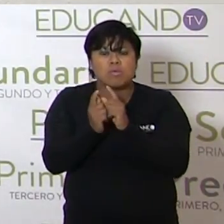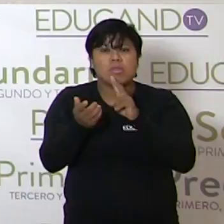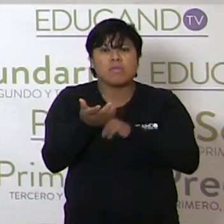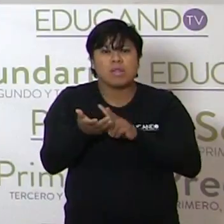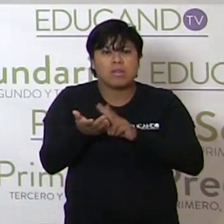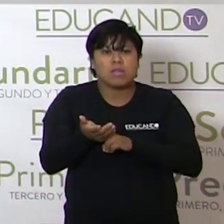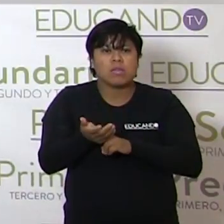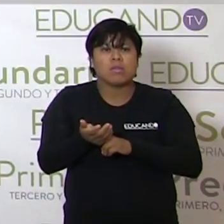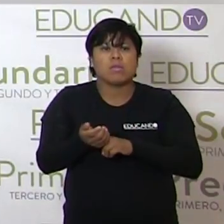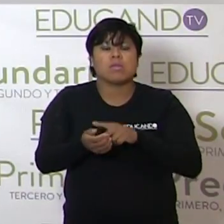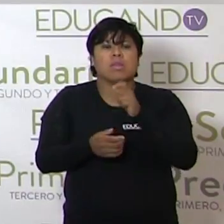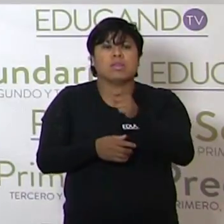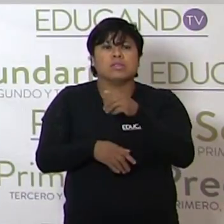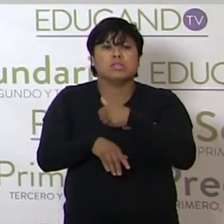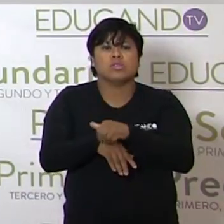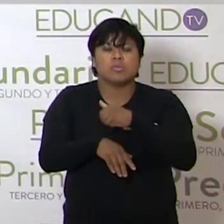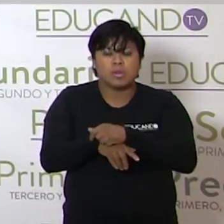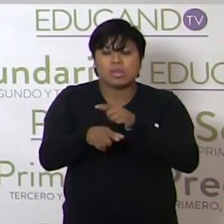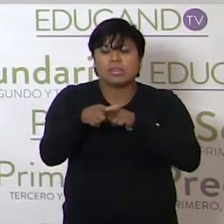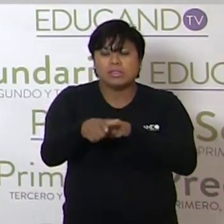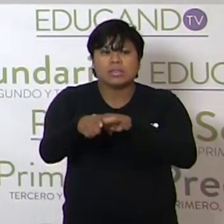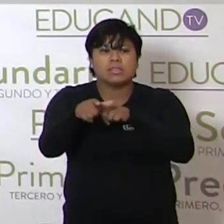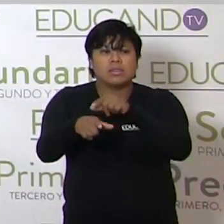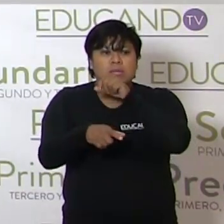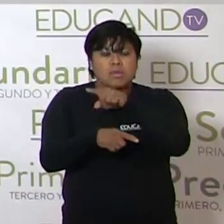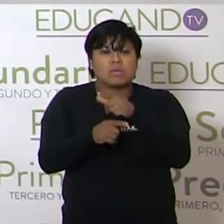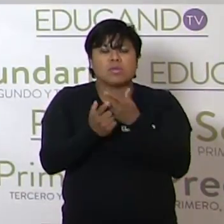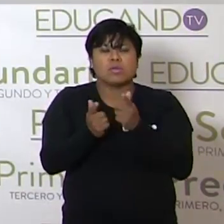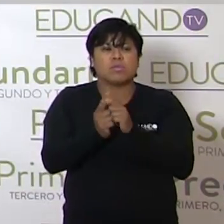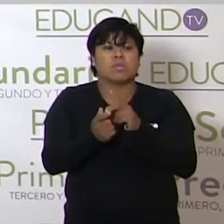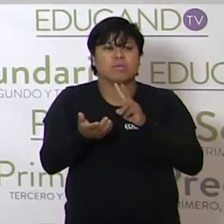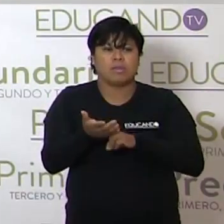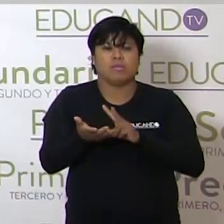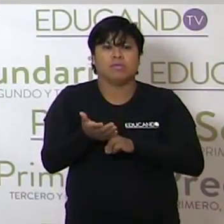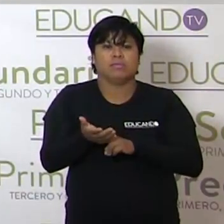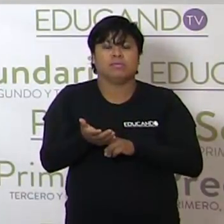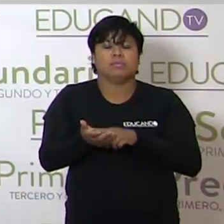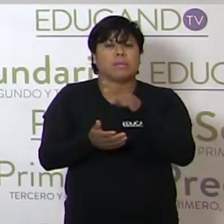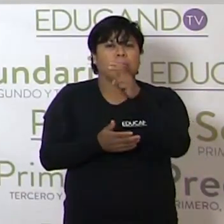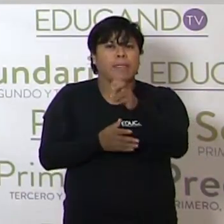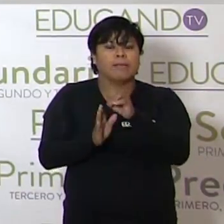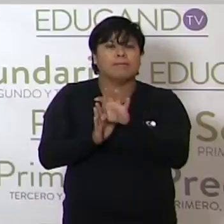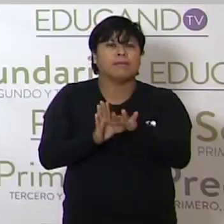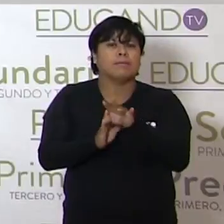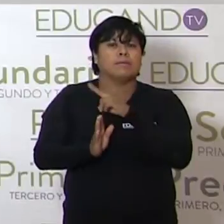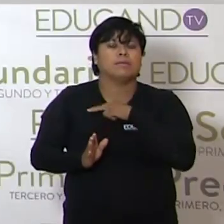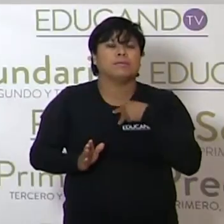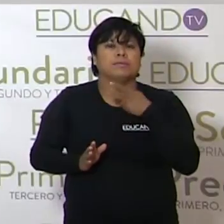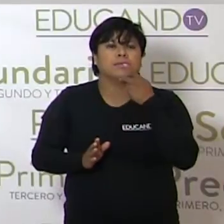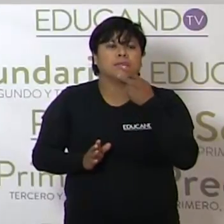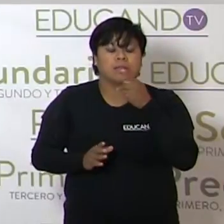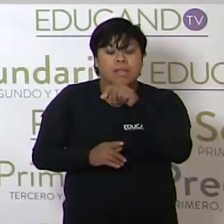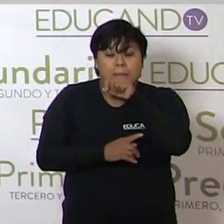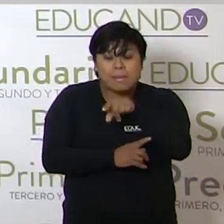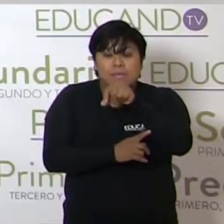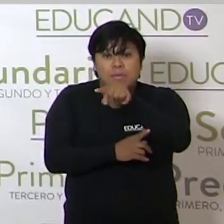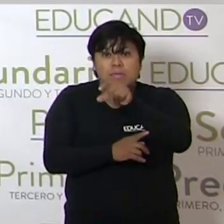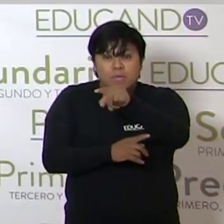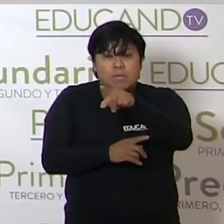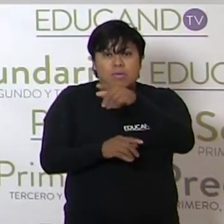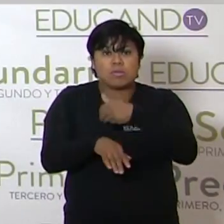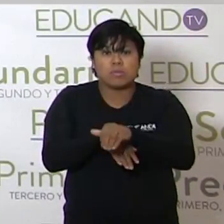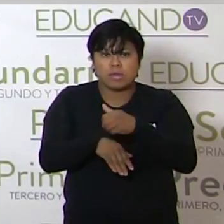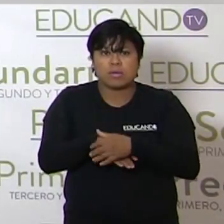Es un número frecuente que existe en un conjunto de valores. En este caso, si hablamos de un número frecuente, niños y